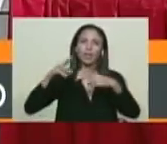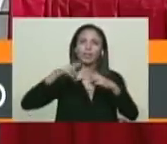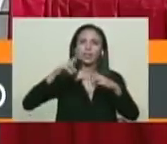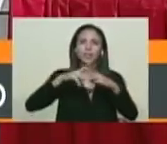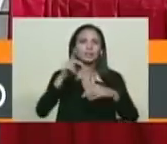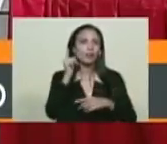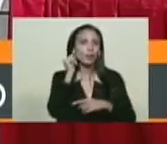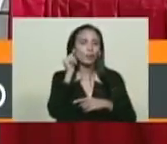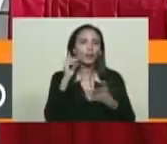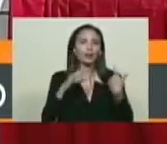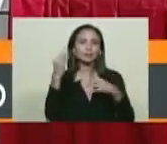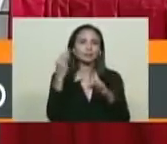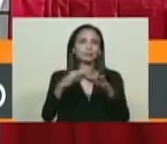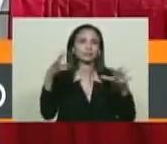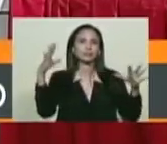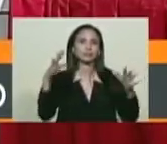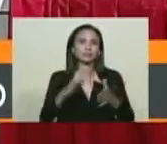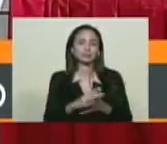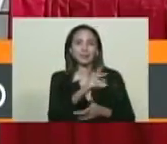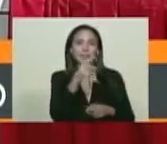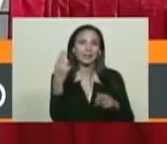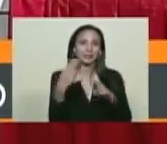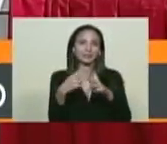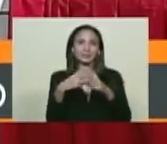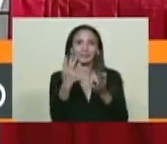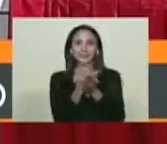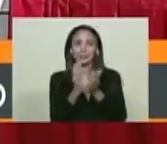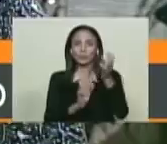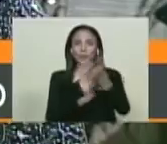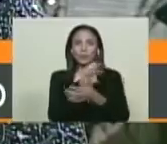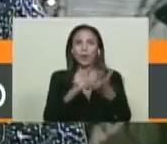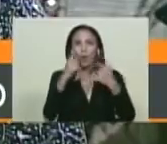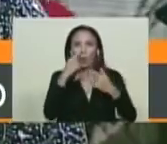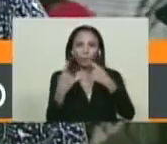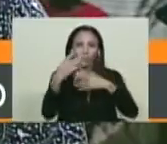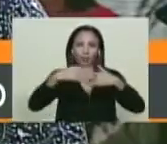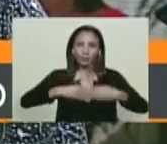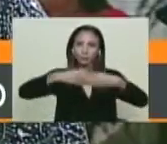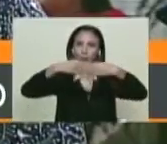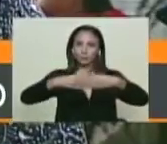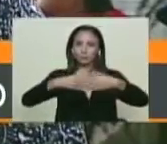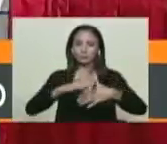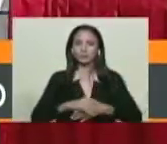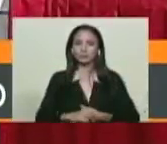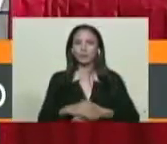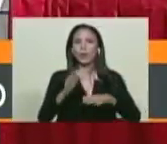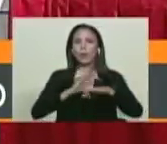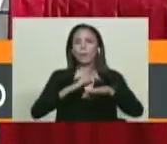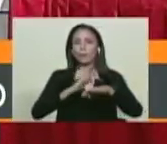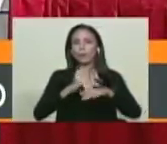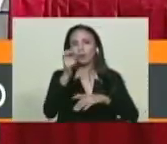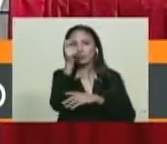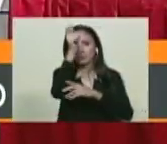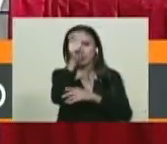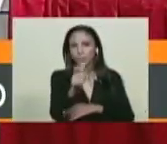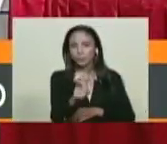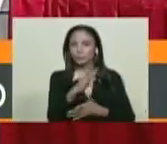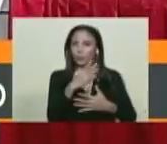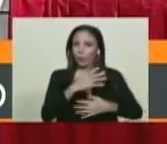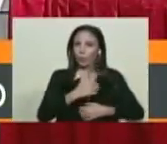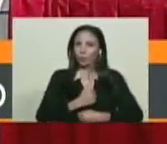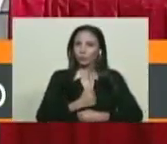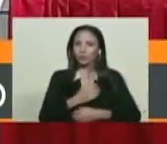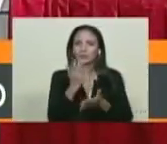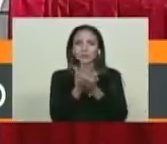que es un fosforito, nos decía. Y un día nos las presentó, porque era una de las personas de mayor confianza que